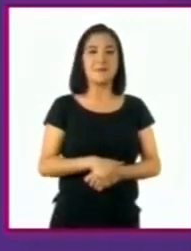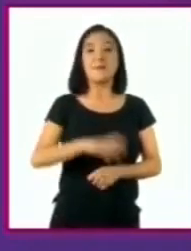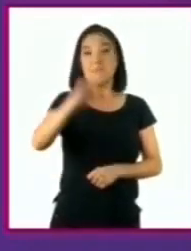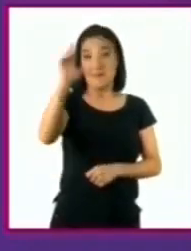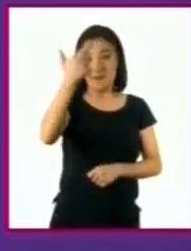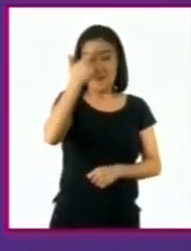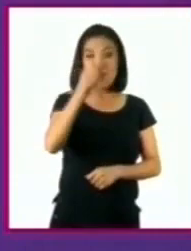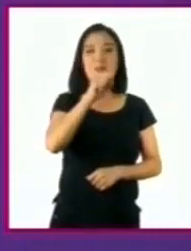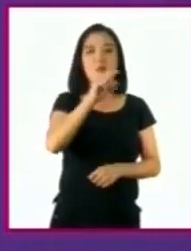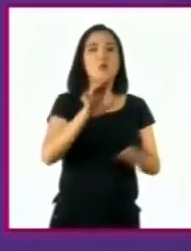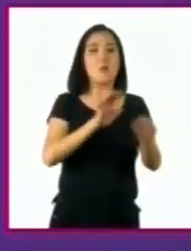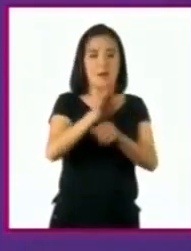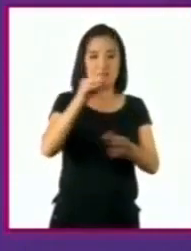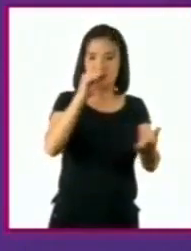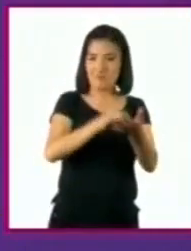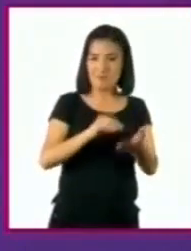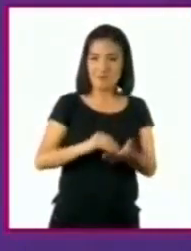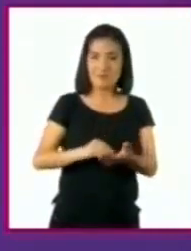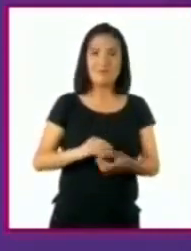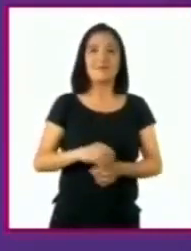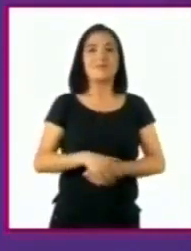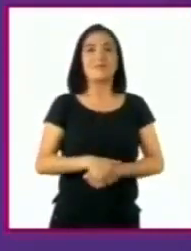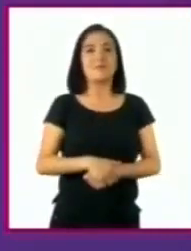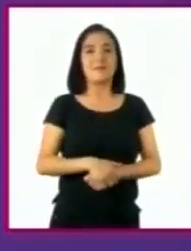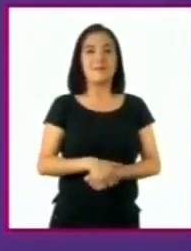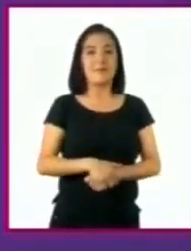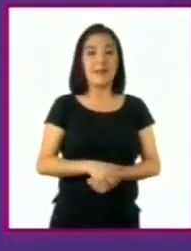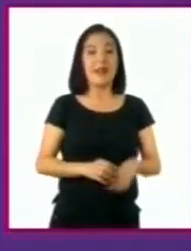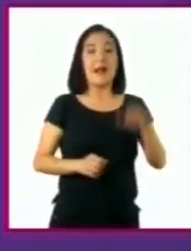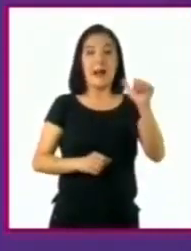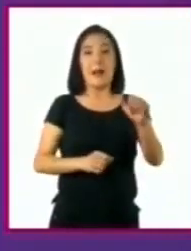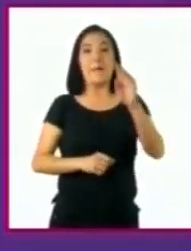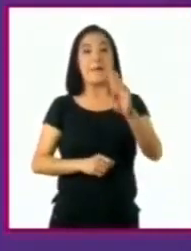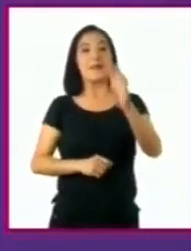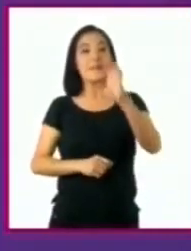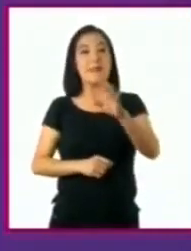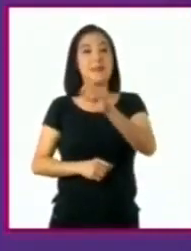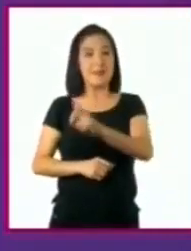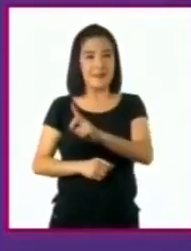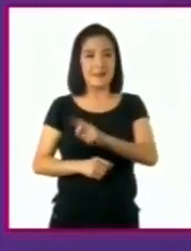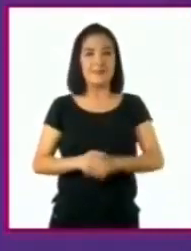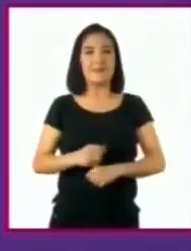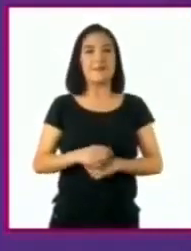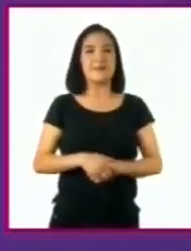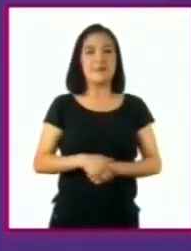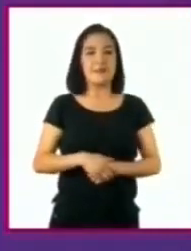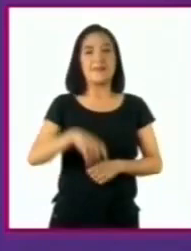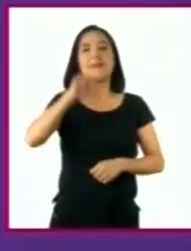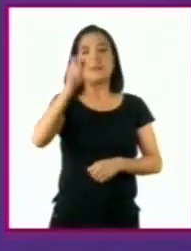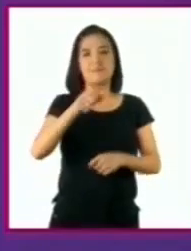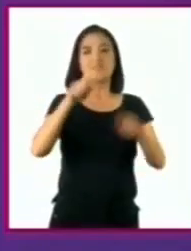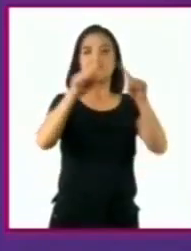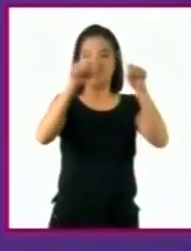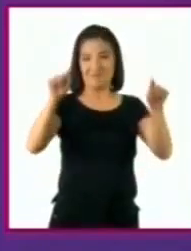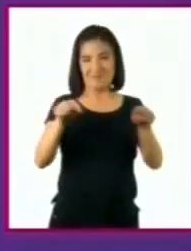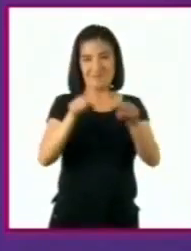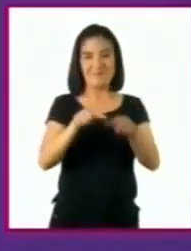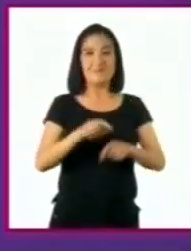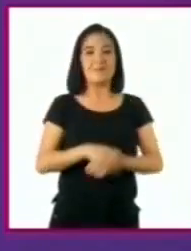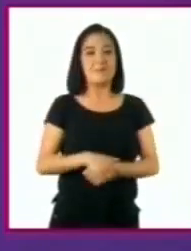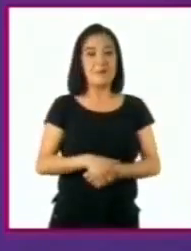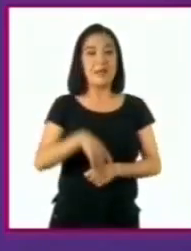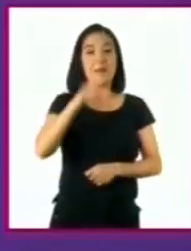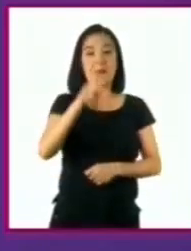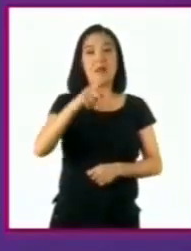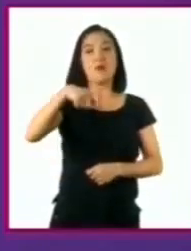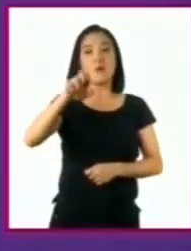Recordemos qué datos tenemos. A, B, C, D es un cuadrilátero. P,